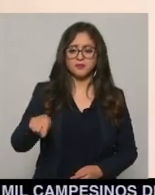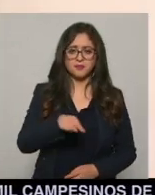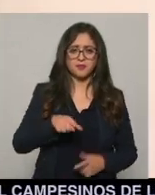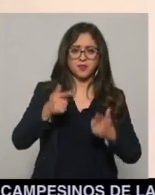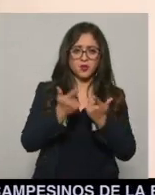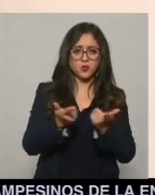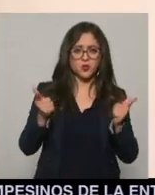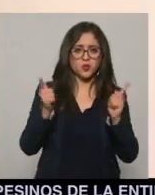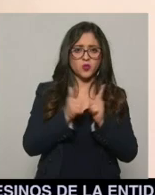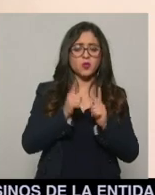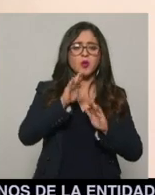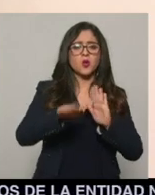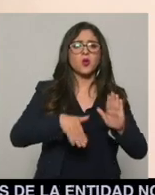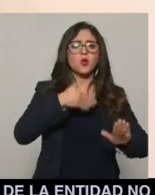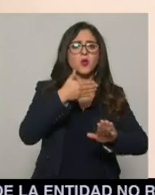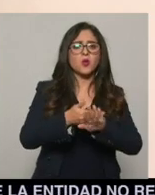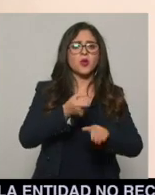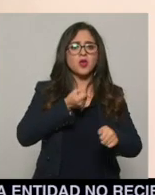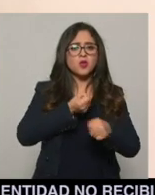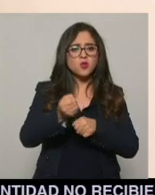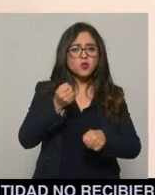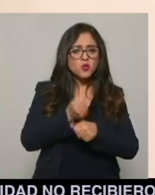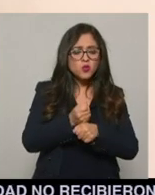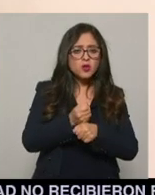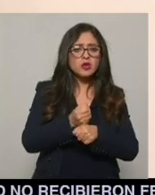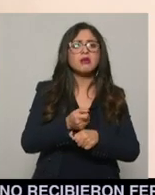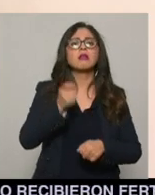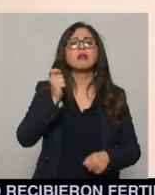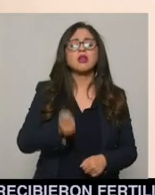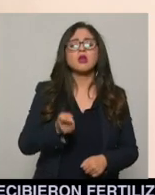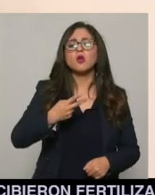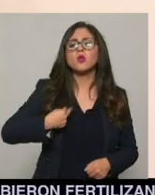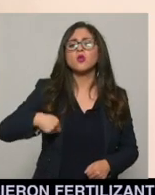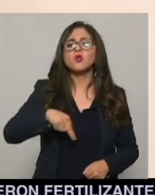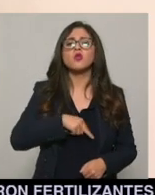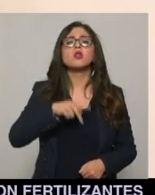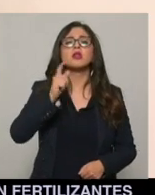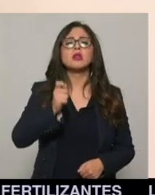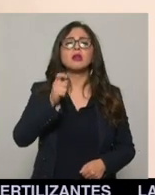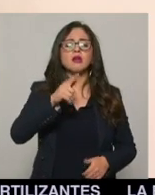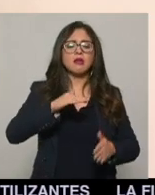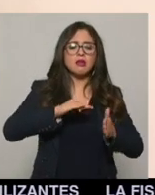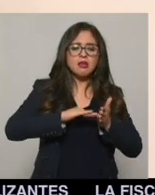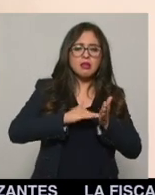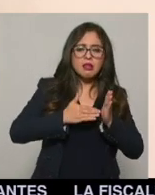la Tortura y la Impunidad es que no estamos frente a una infiltración.